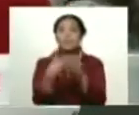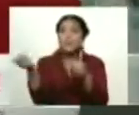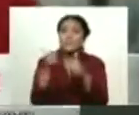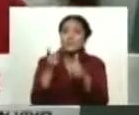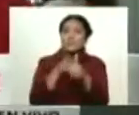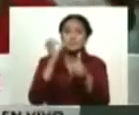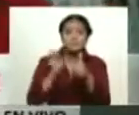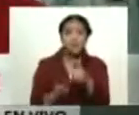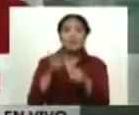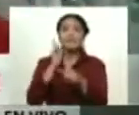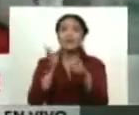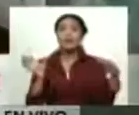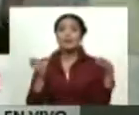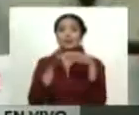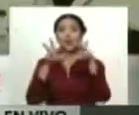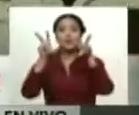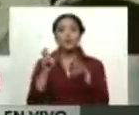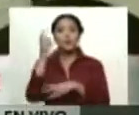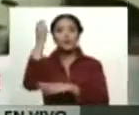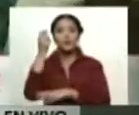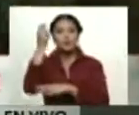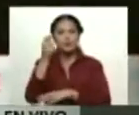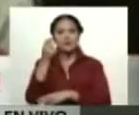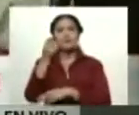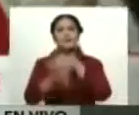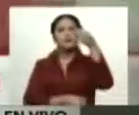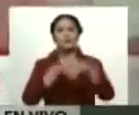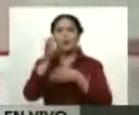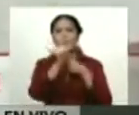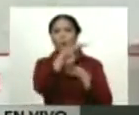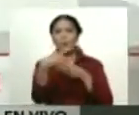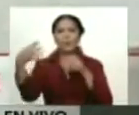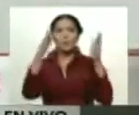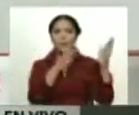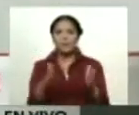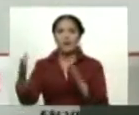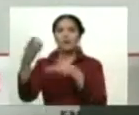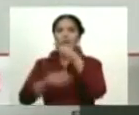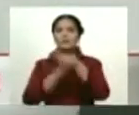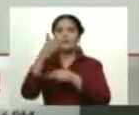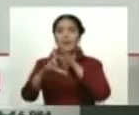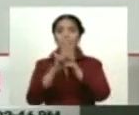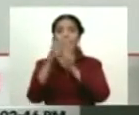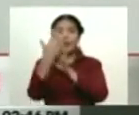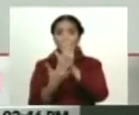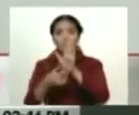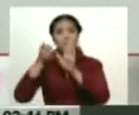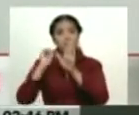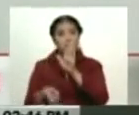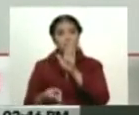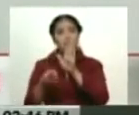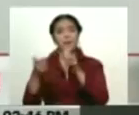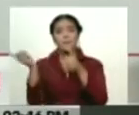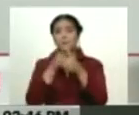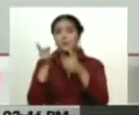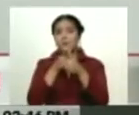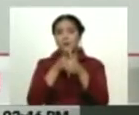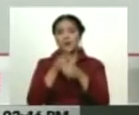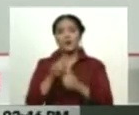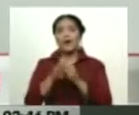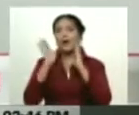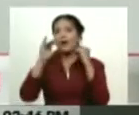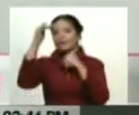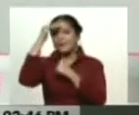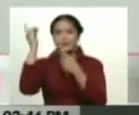prioridades reunirse con la nueva Asamblea Nacional y definir una agenda legislativa que en su criterio debería, en primer orden,